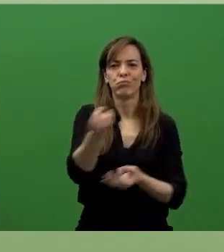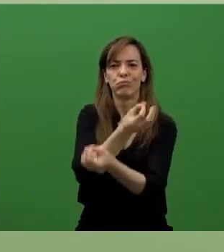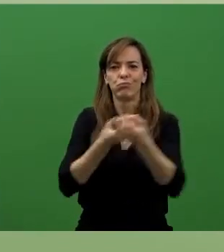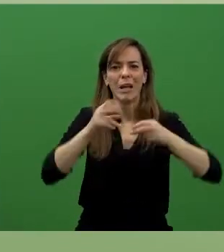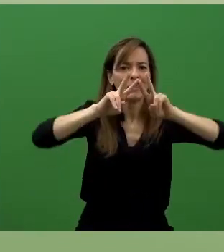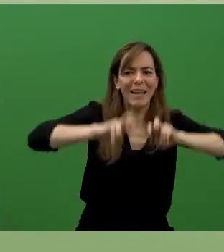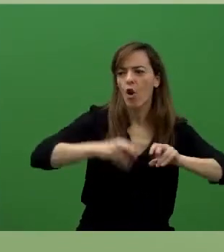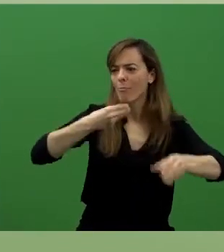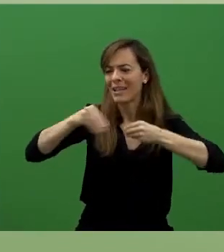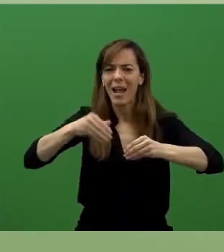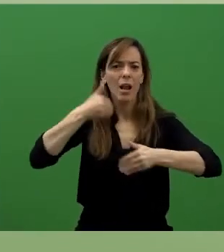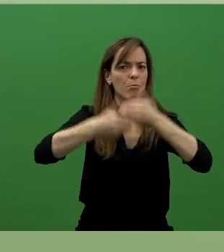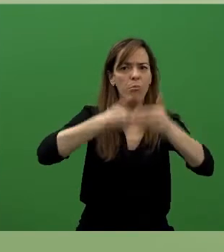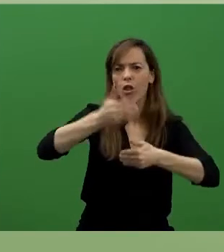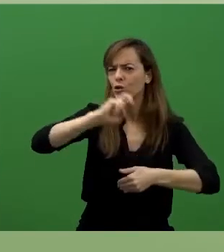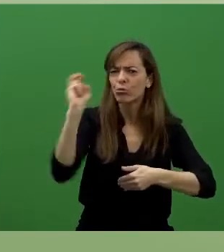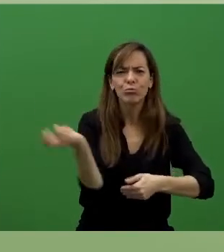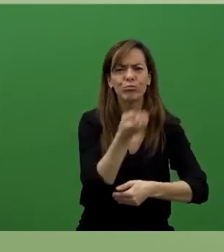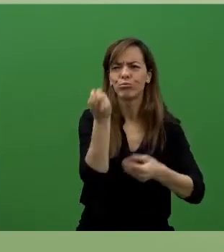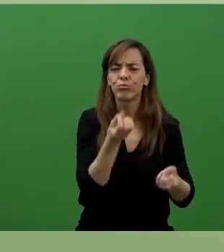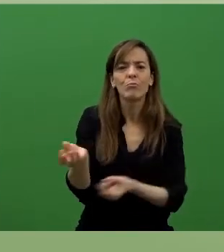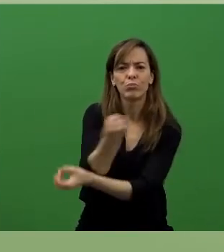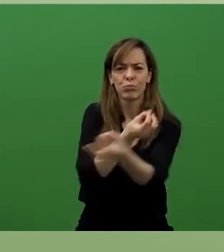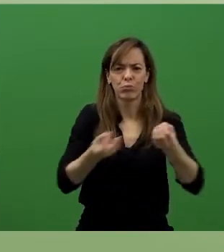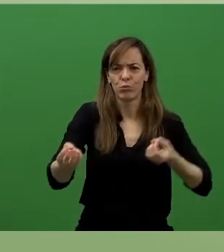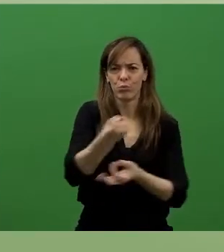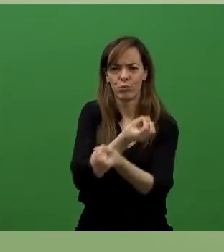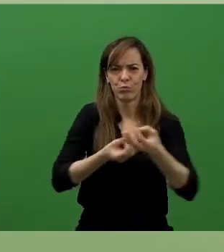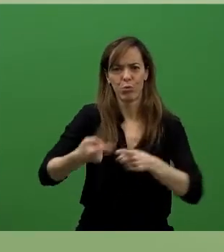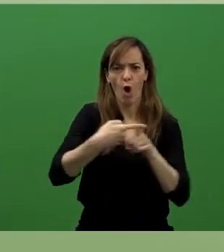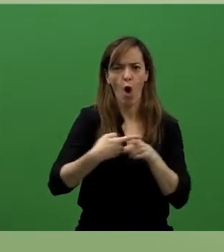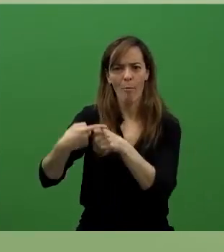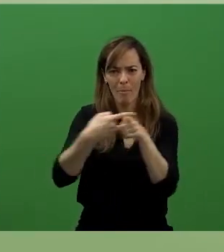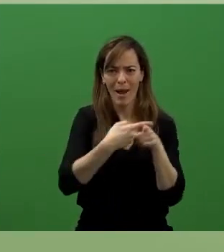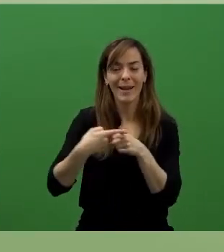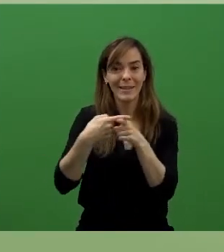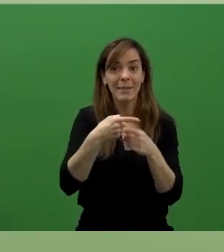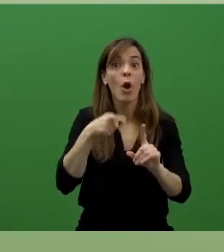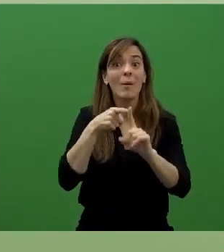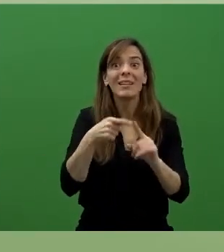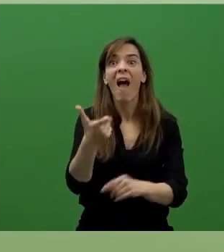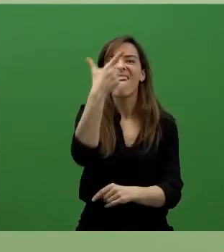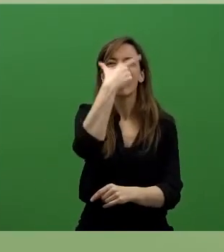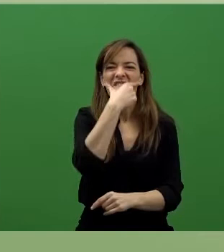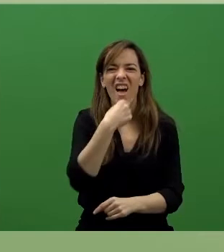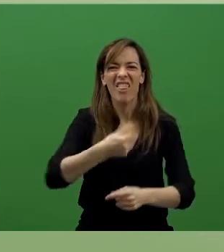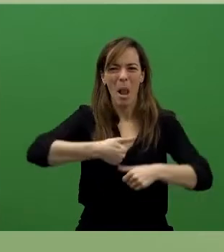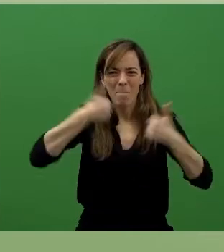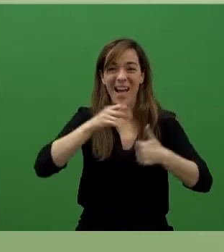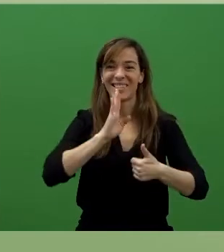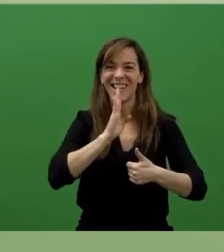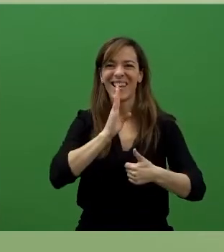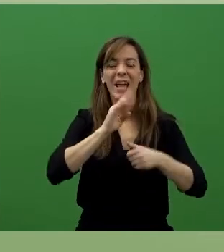investigación, materiales, procesos, conocimientos, etcétera, para poder facilitar